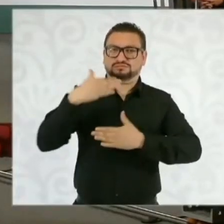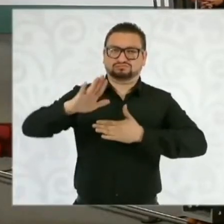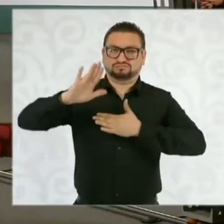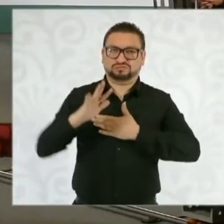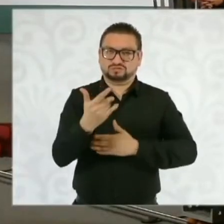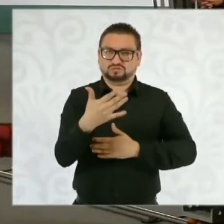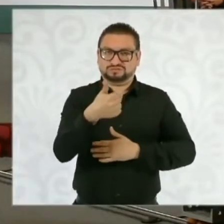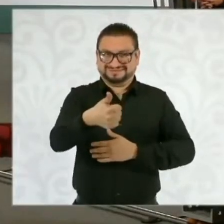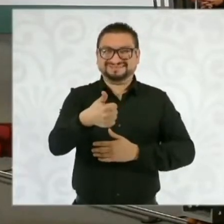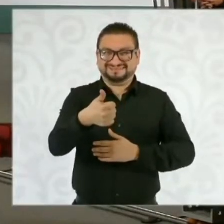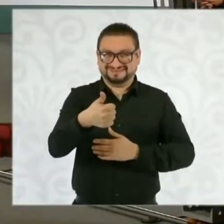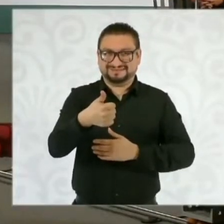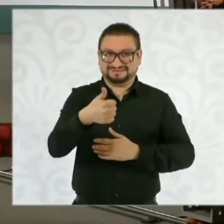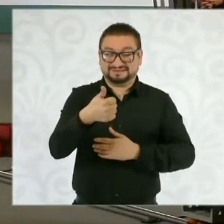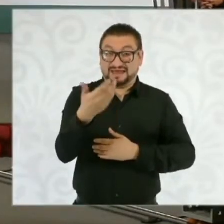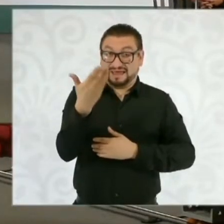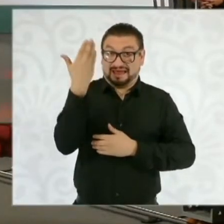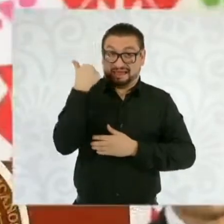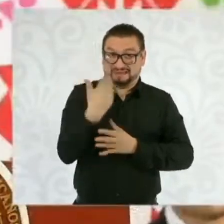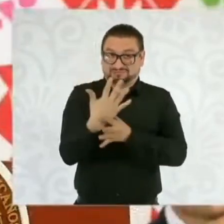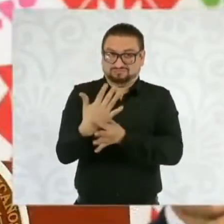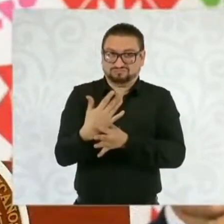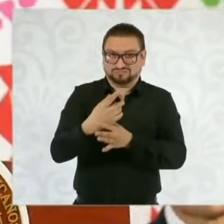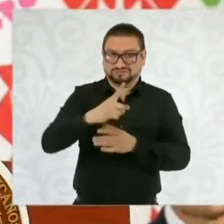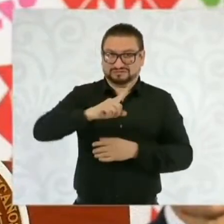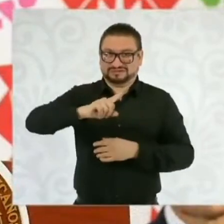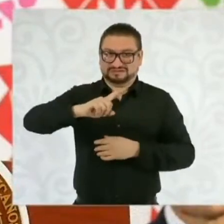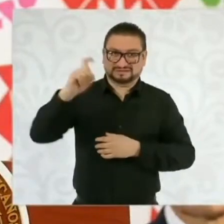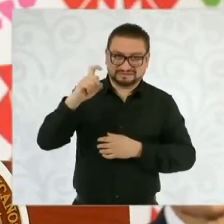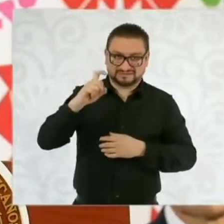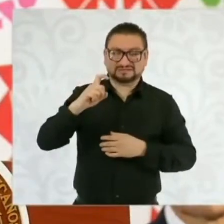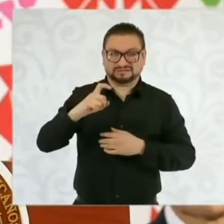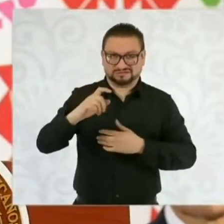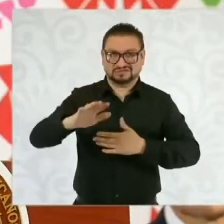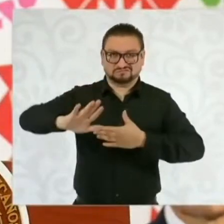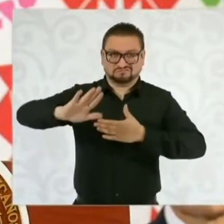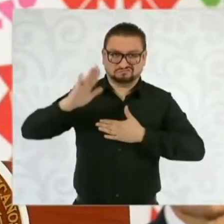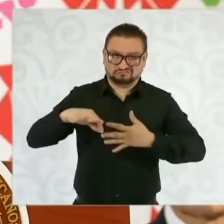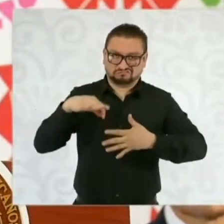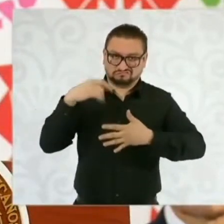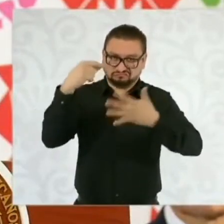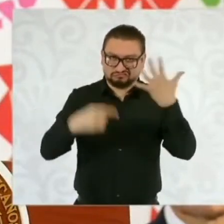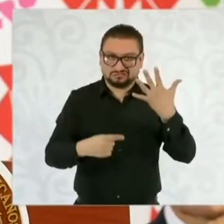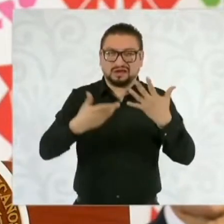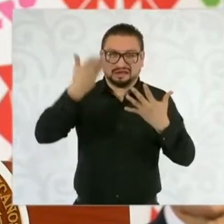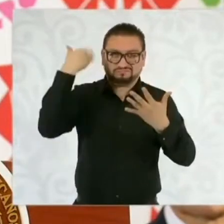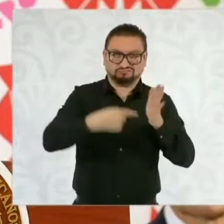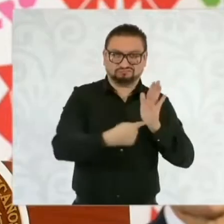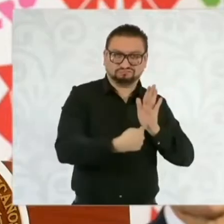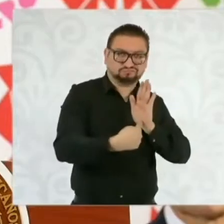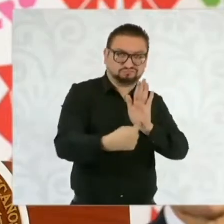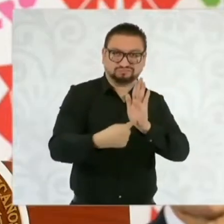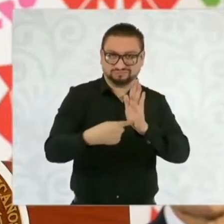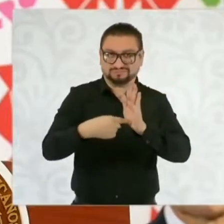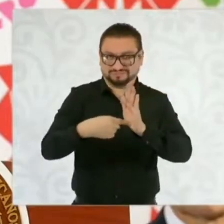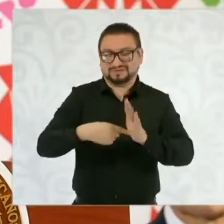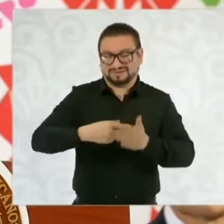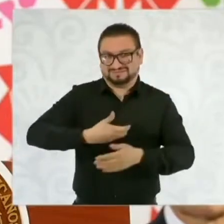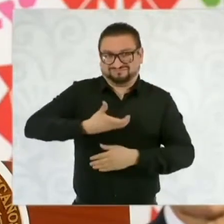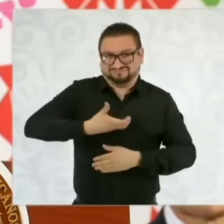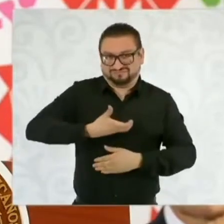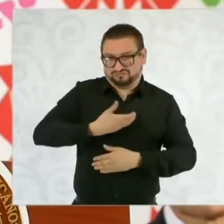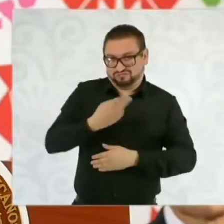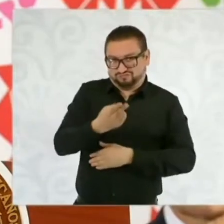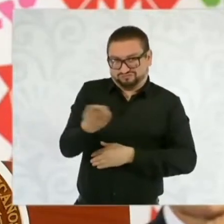número 56 de los 100 compromisos para el segundo piso de la transformación que fueron presentados en el Zócalo por